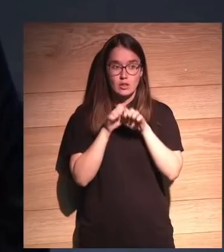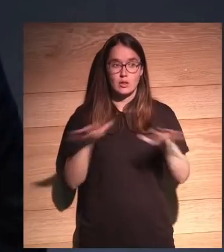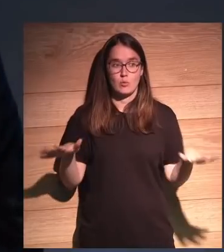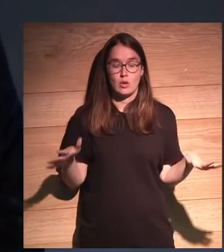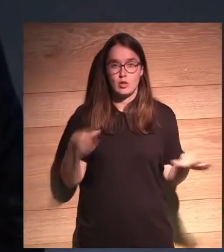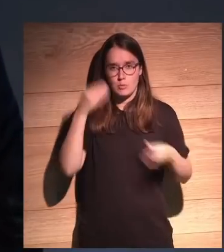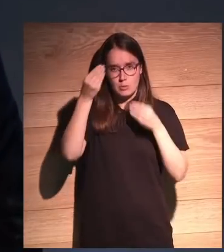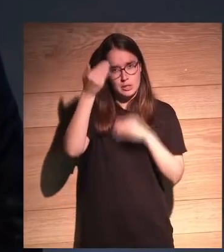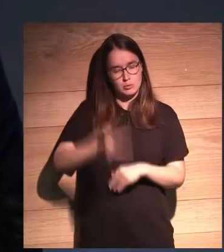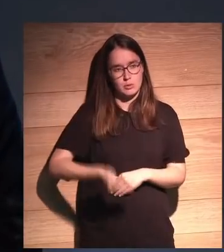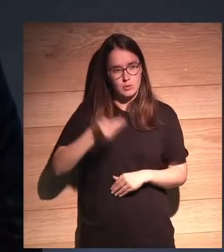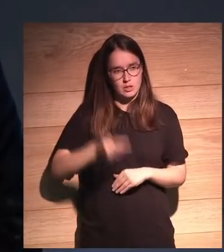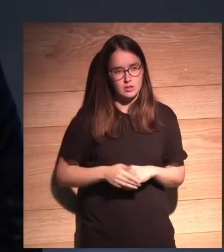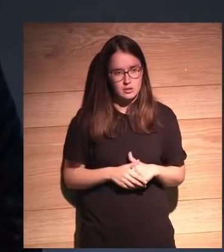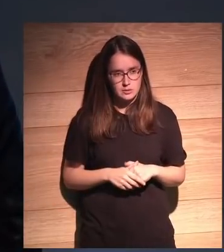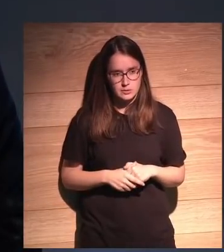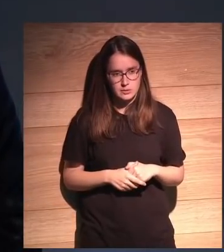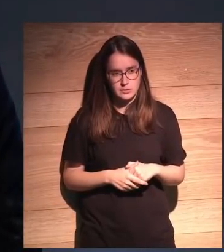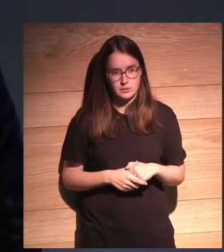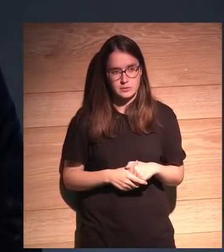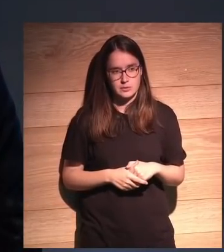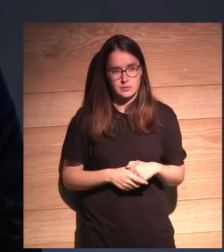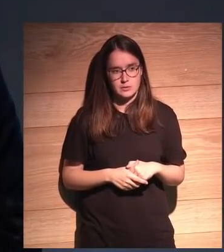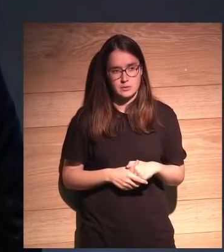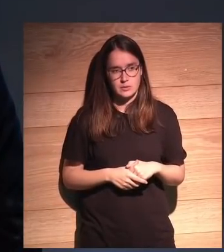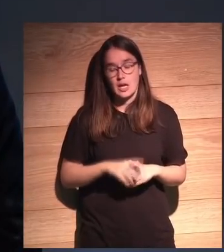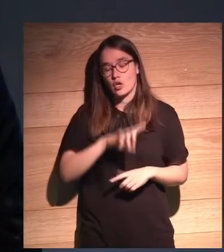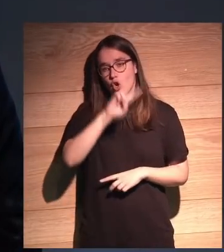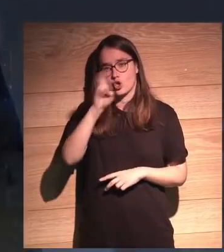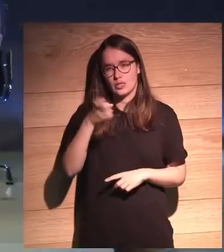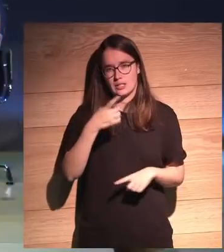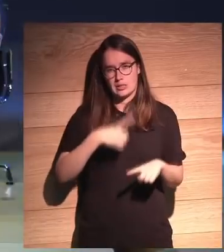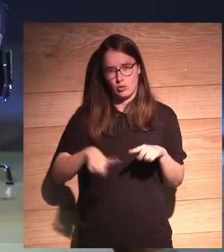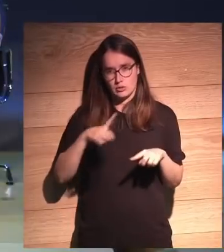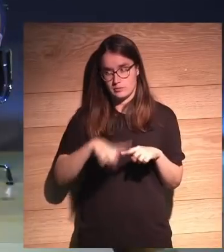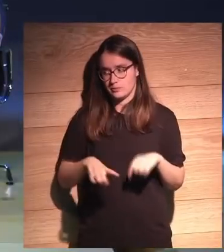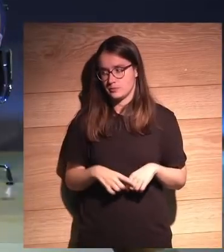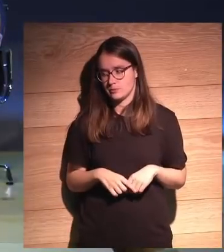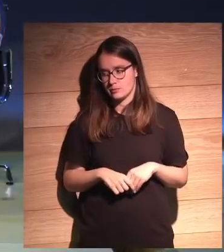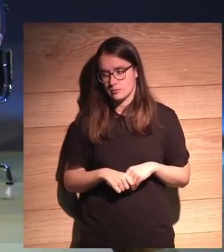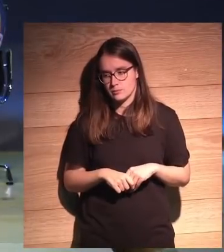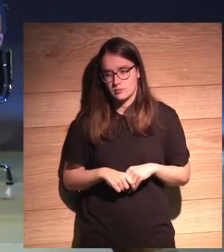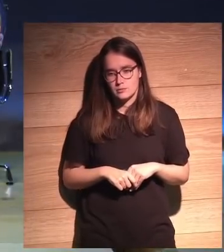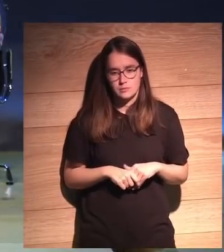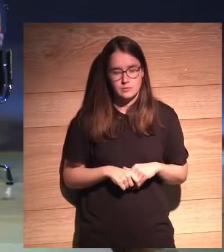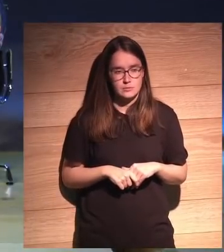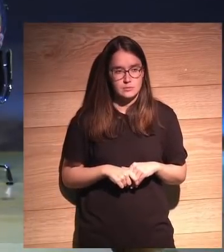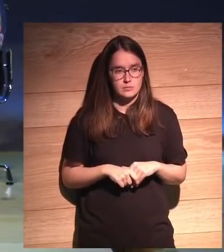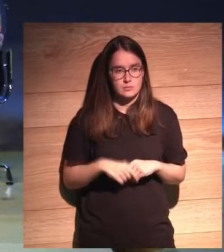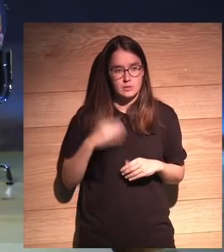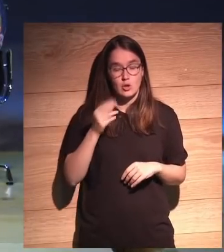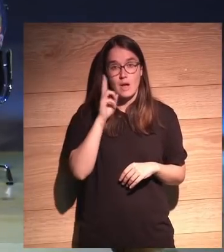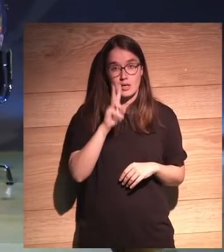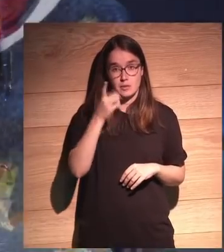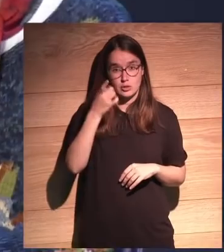que me parece importante, ¿no? Fundamental, fundamental. Luego hay otra cosa que supongo que habrás